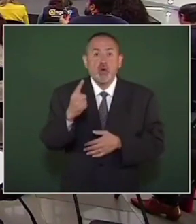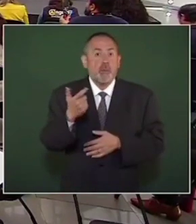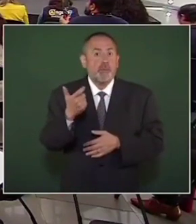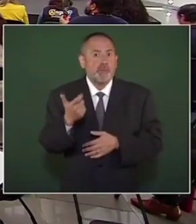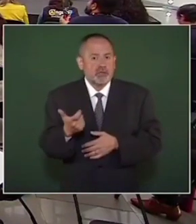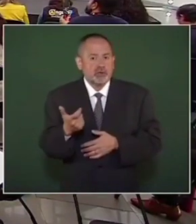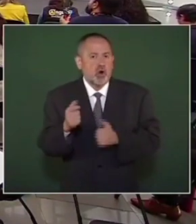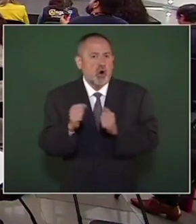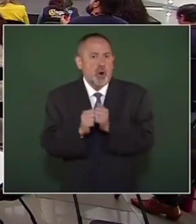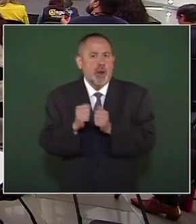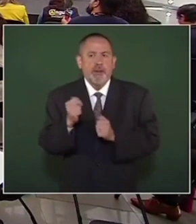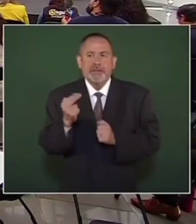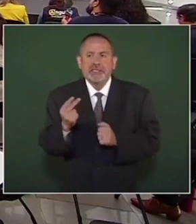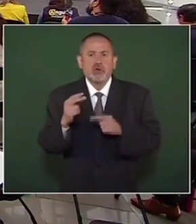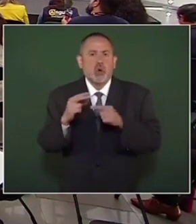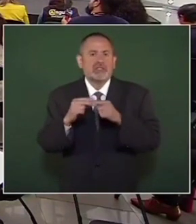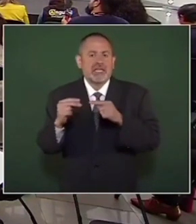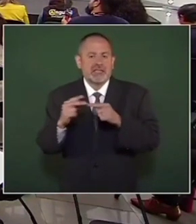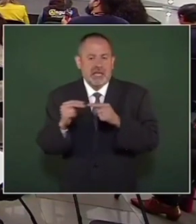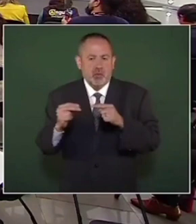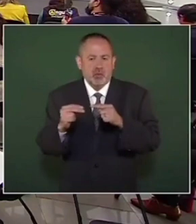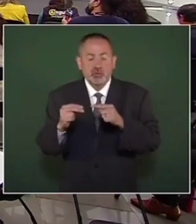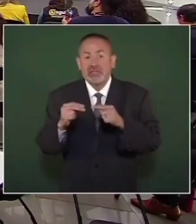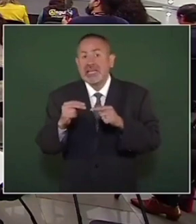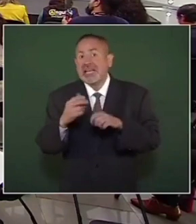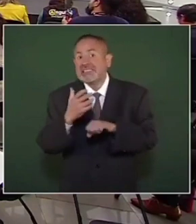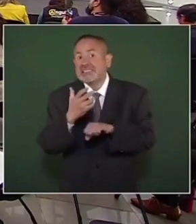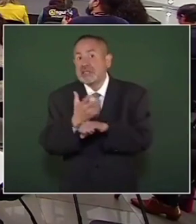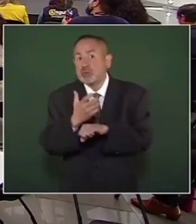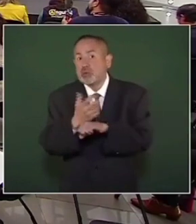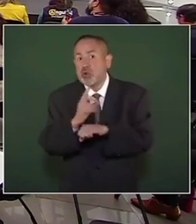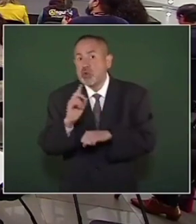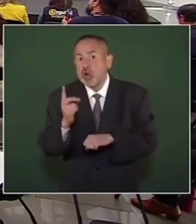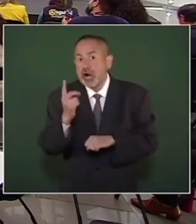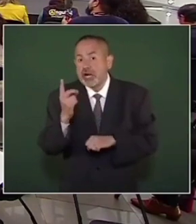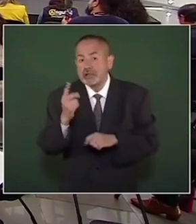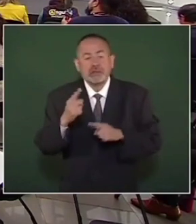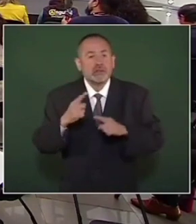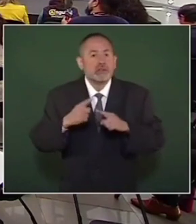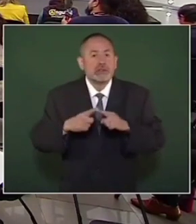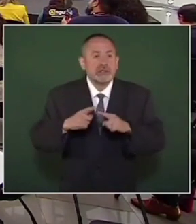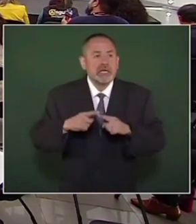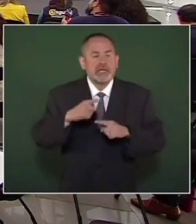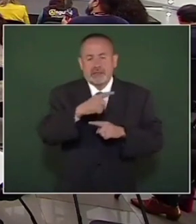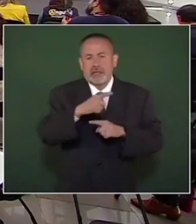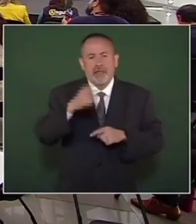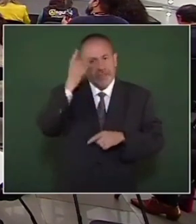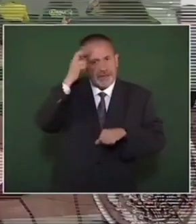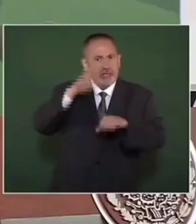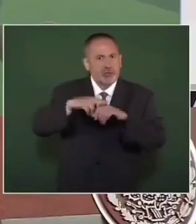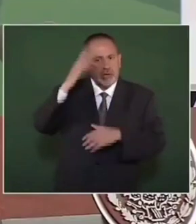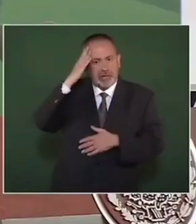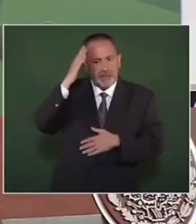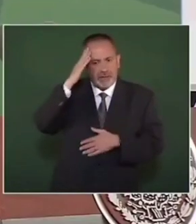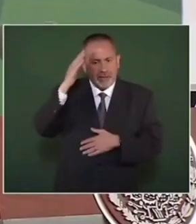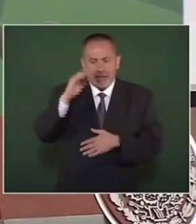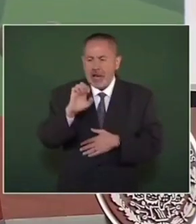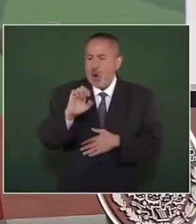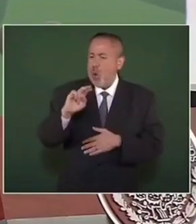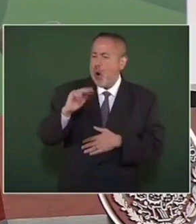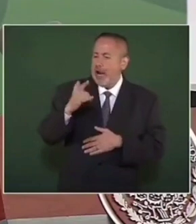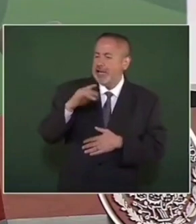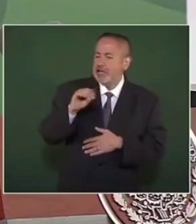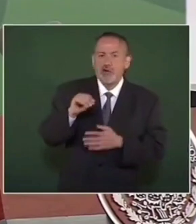con 25 centavos de moneda de los Estados Unidos por parte del director general Eugenio Imás Guisper.